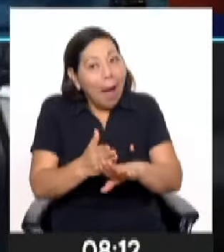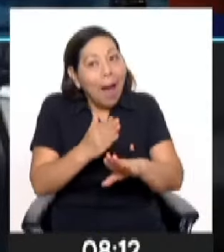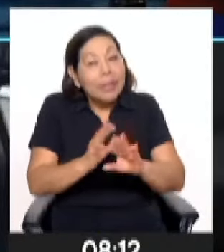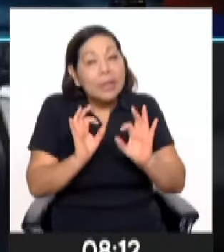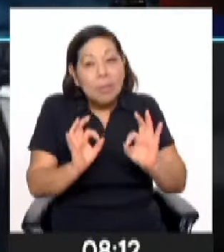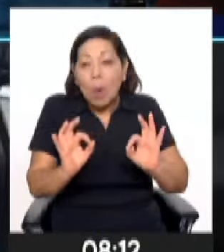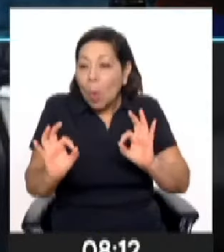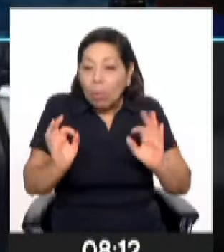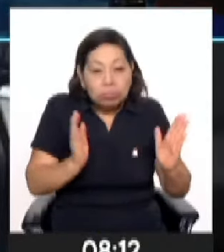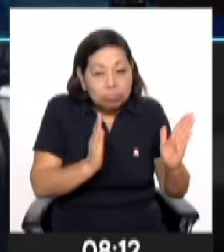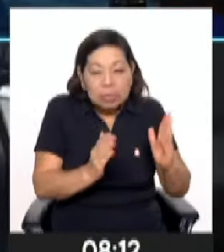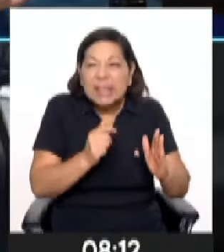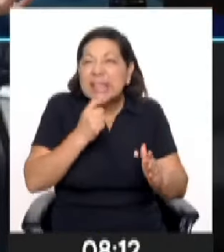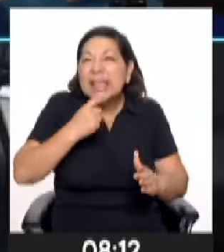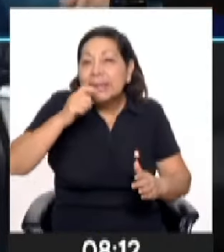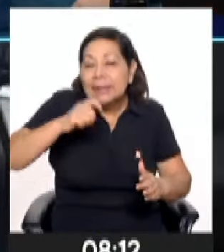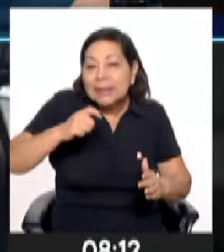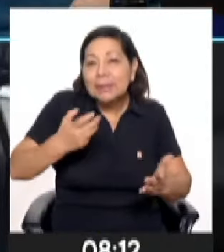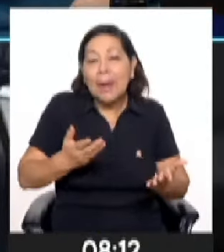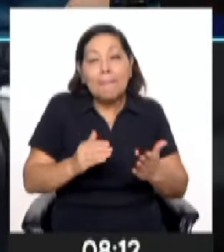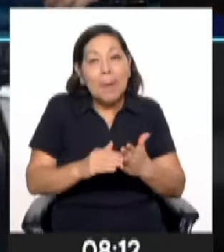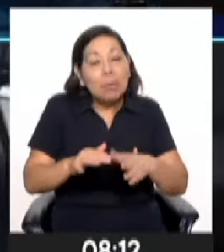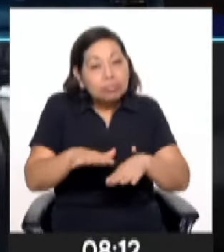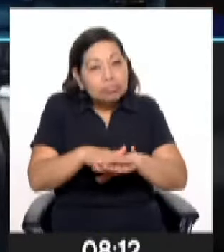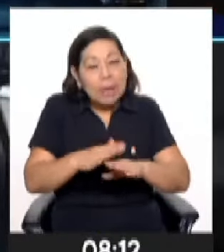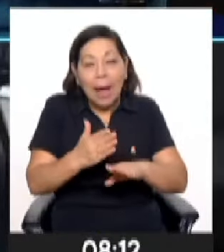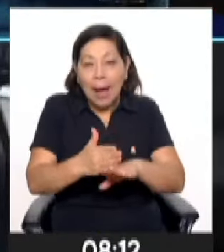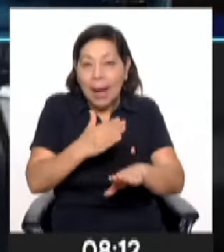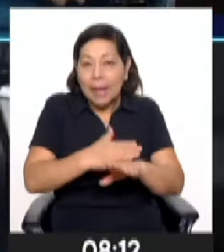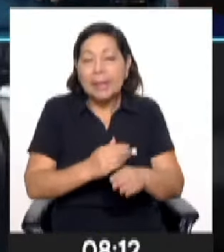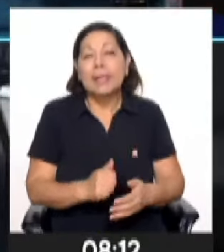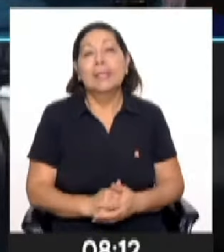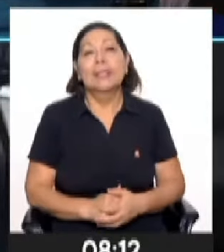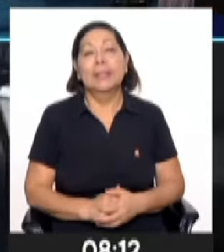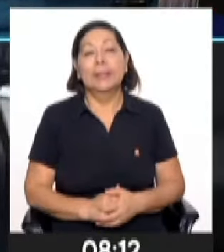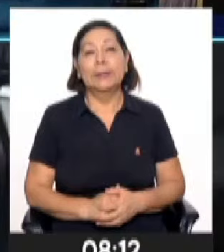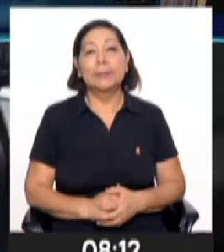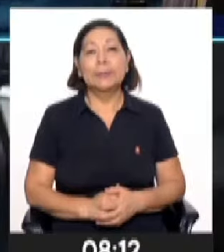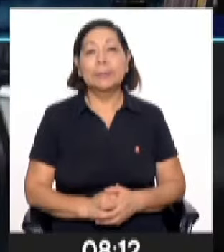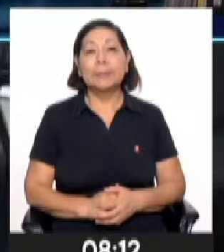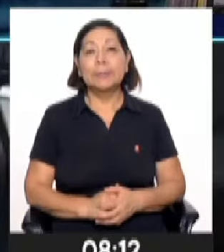Entonces es importante evitar estos gastos adicionales con una mayor planificación. Siguiente, por favor.